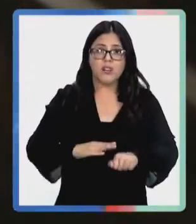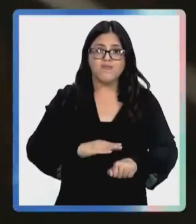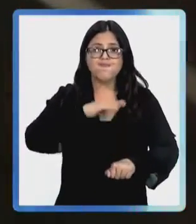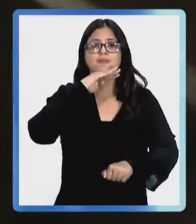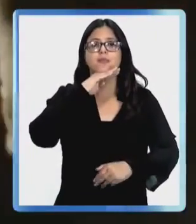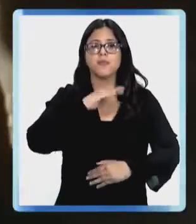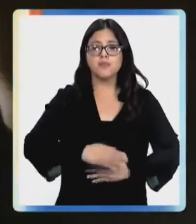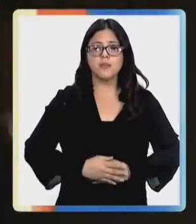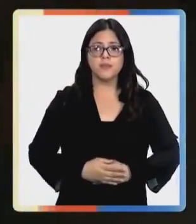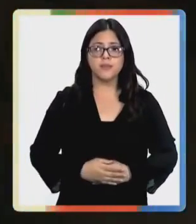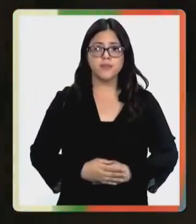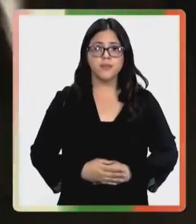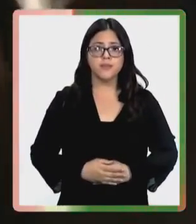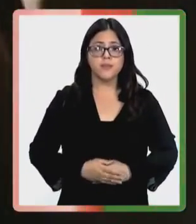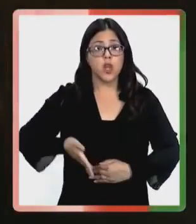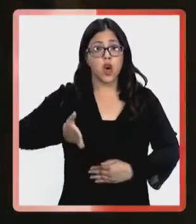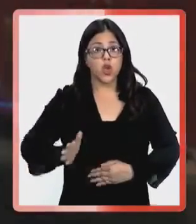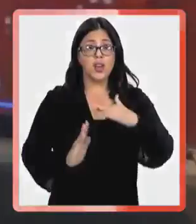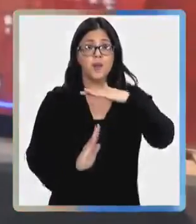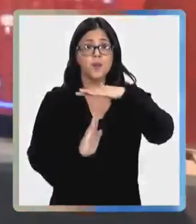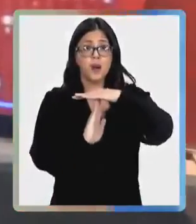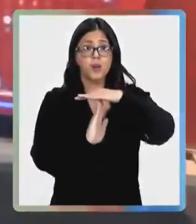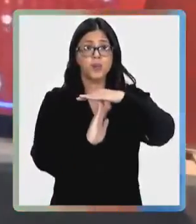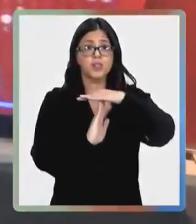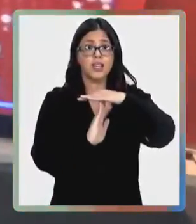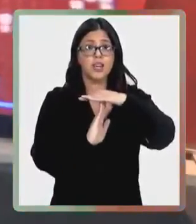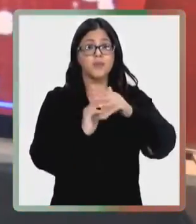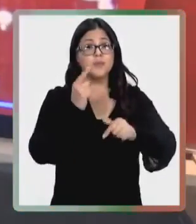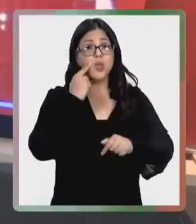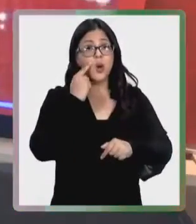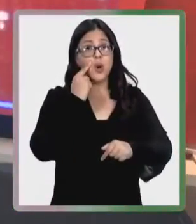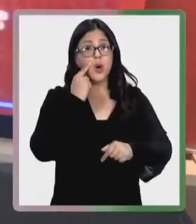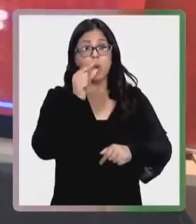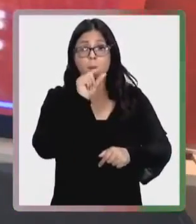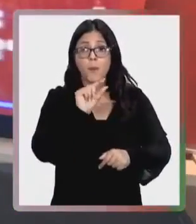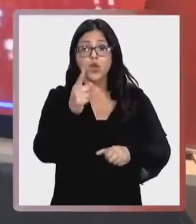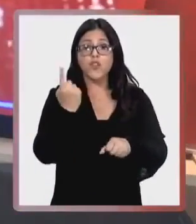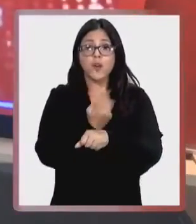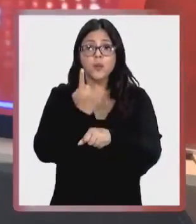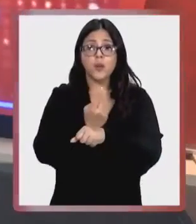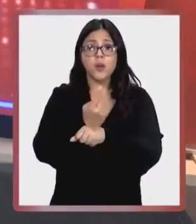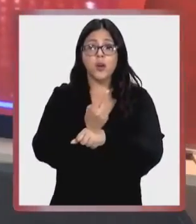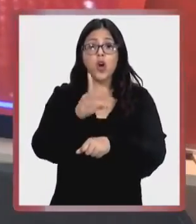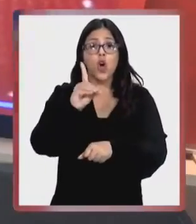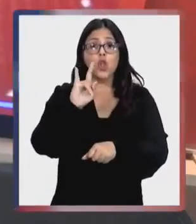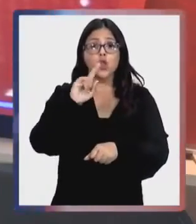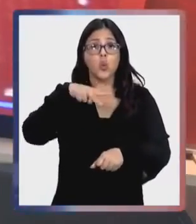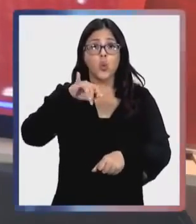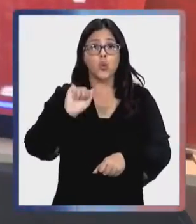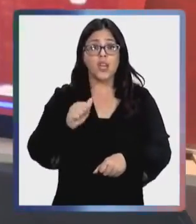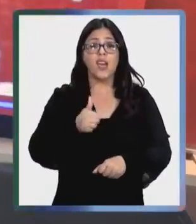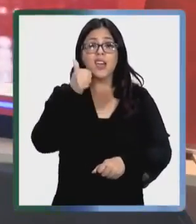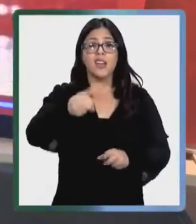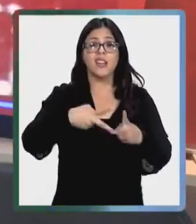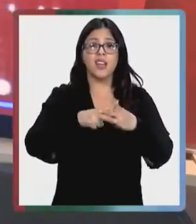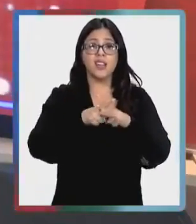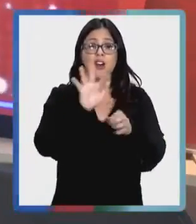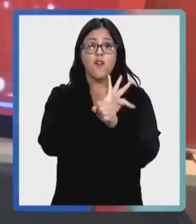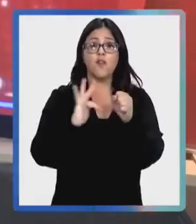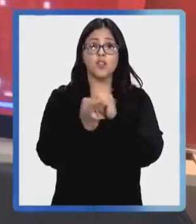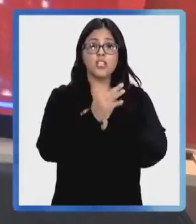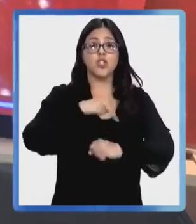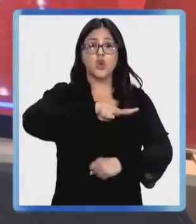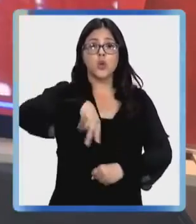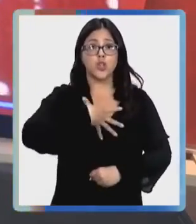hoy está colapsado. Nos vamos a una pausa, pero no se vaya porque al regreso conversaremos con Dunia Roye,